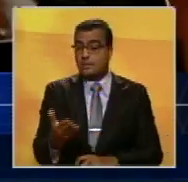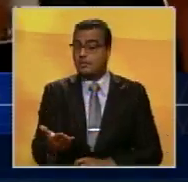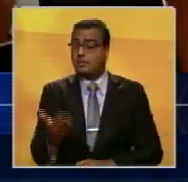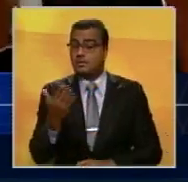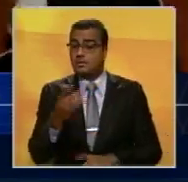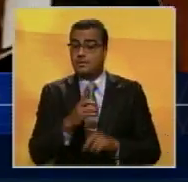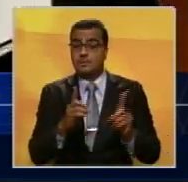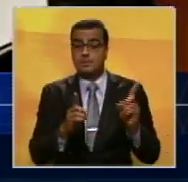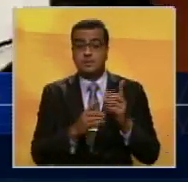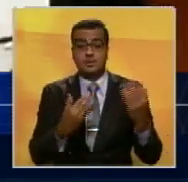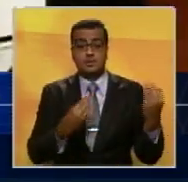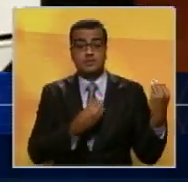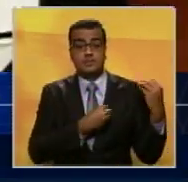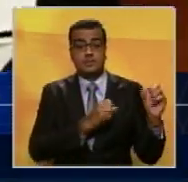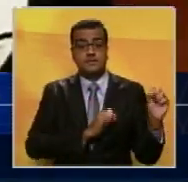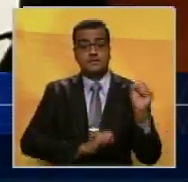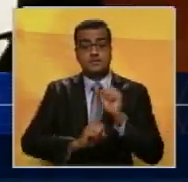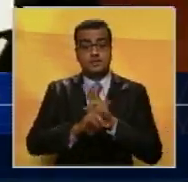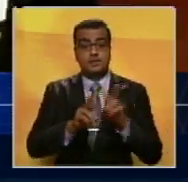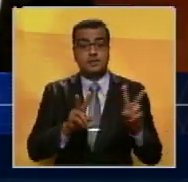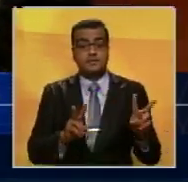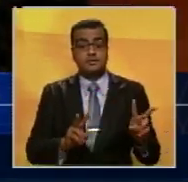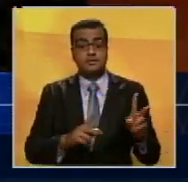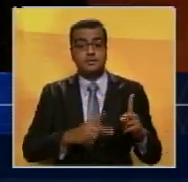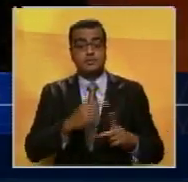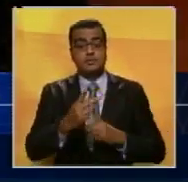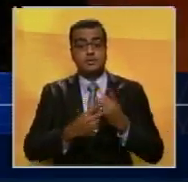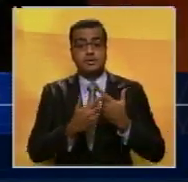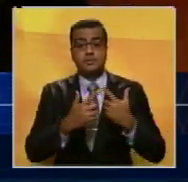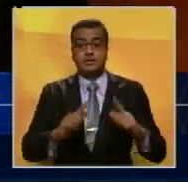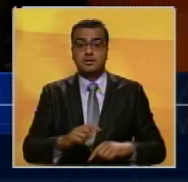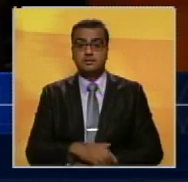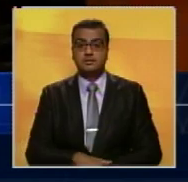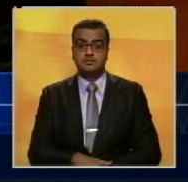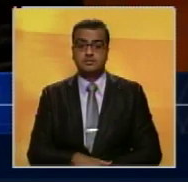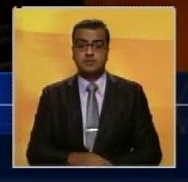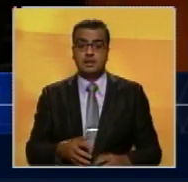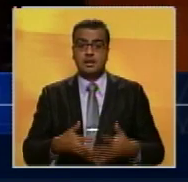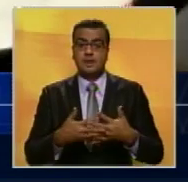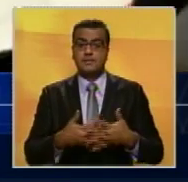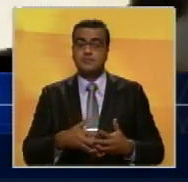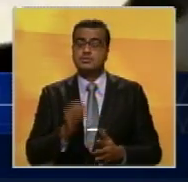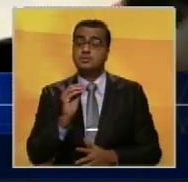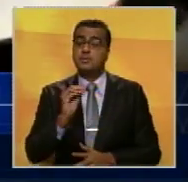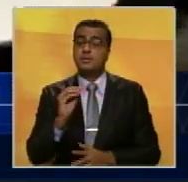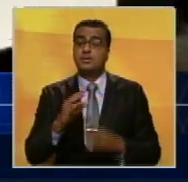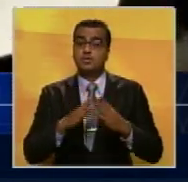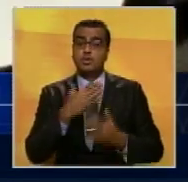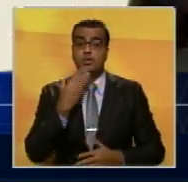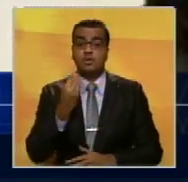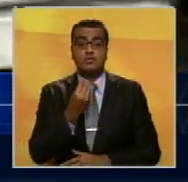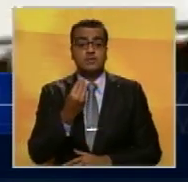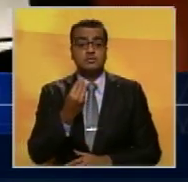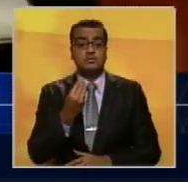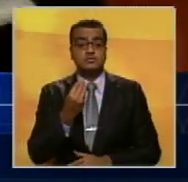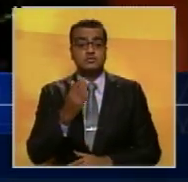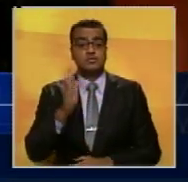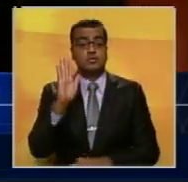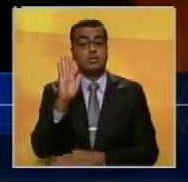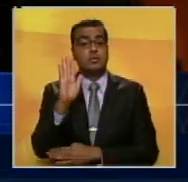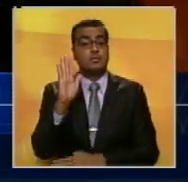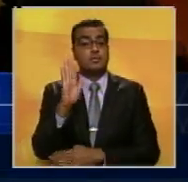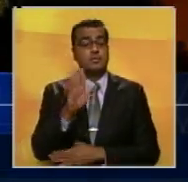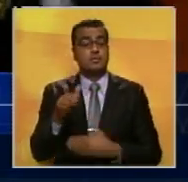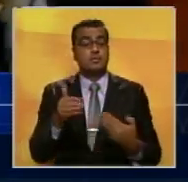para convertirse en defensores de la paz, el progreso y la libertad. El empresario hizo un llamado a los jóvenes graduados a asumir un compromiso con